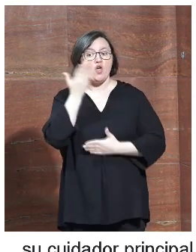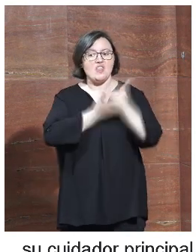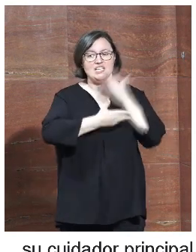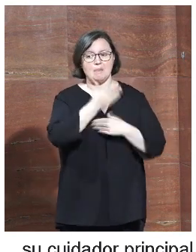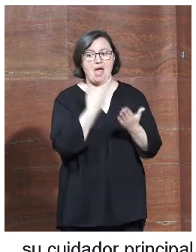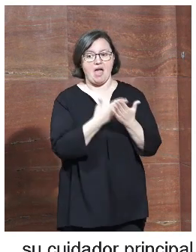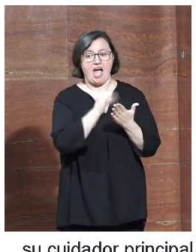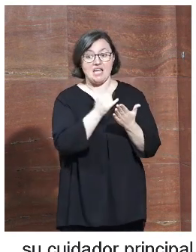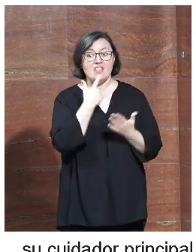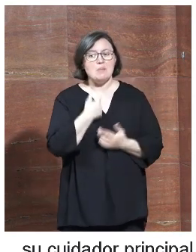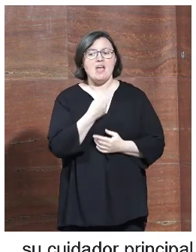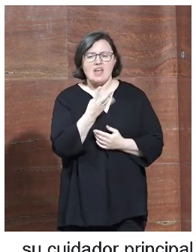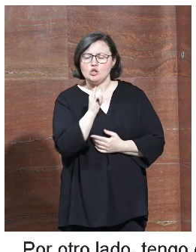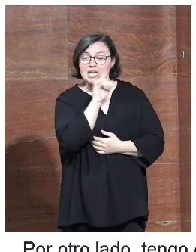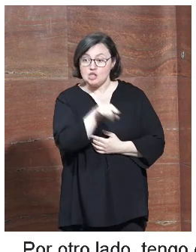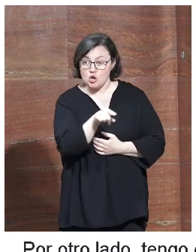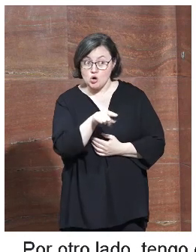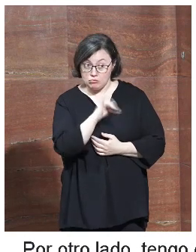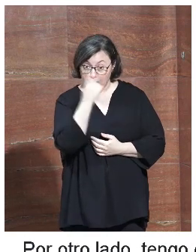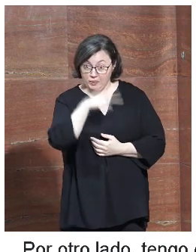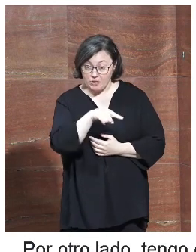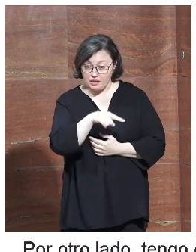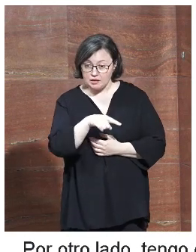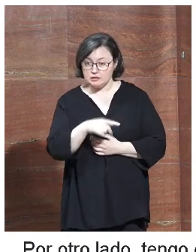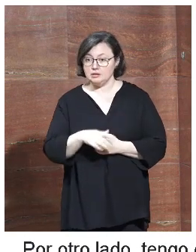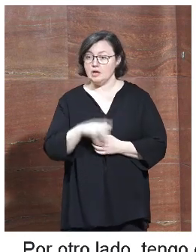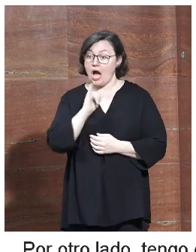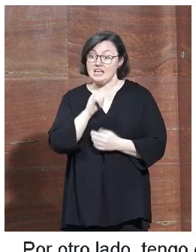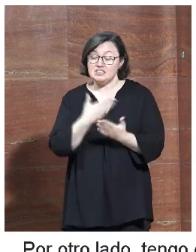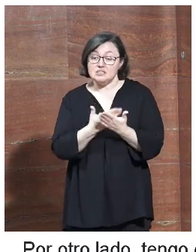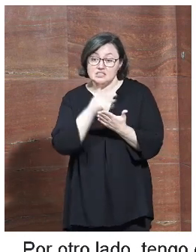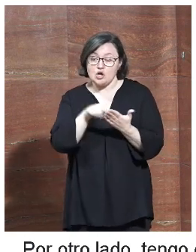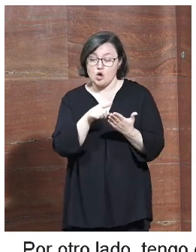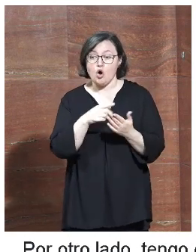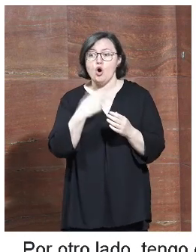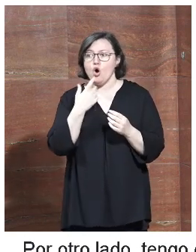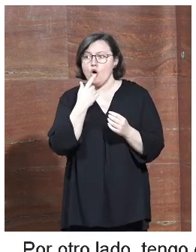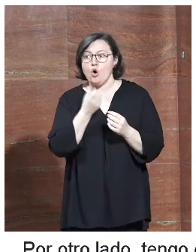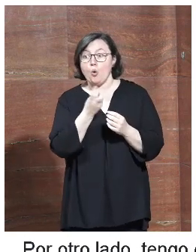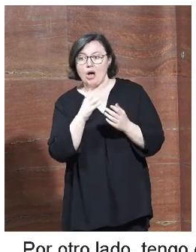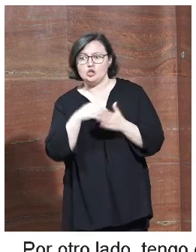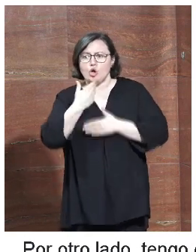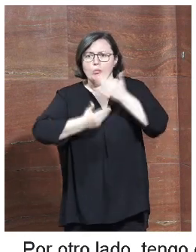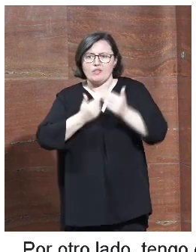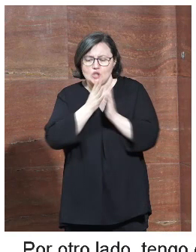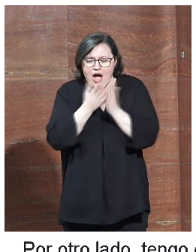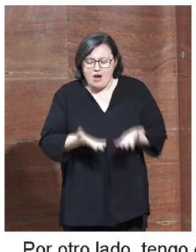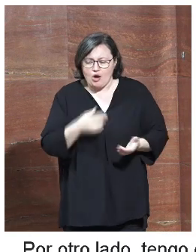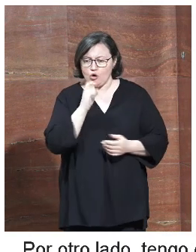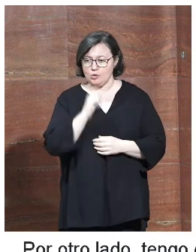discapacidad. Quería saber si esos datos con esa concreción existen o no y en qué proceso estamos.